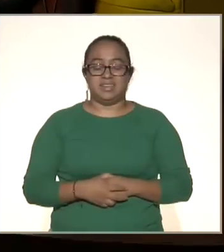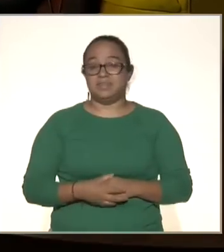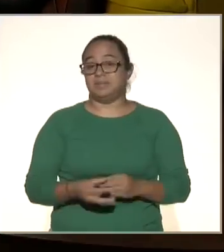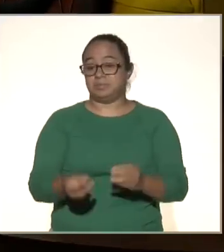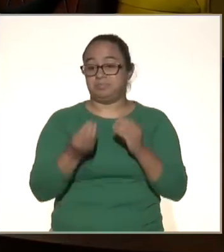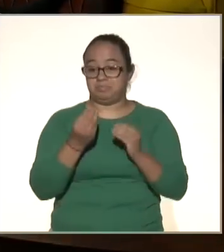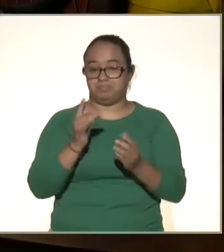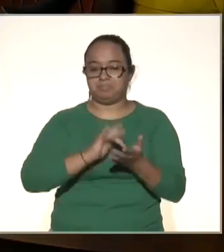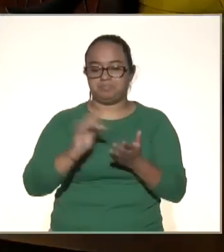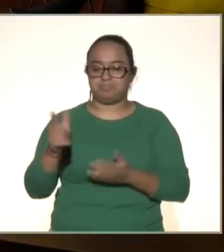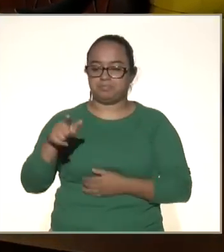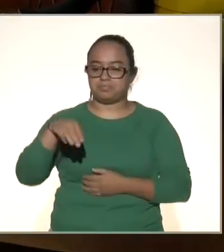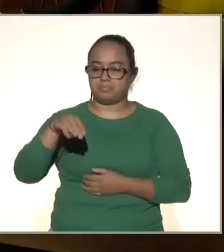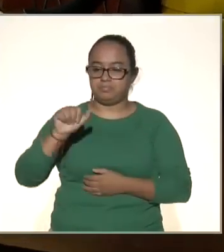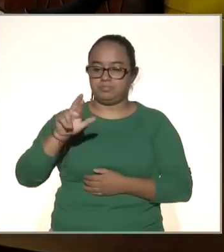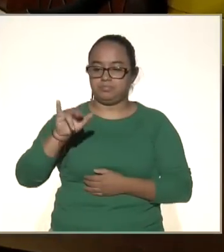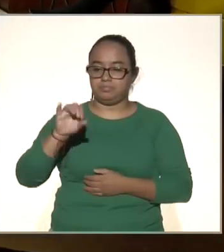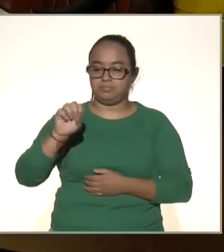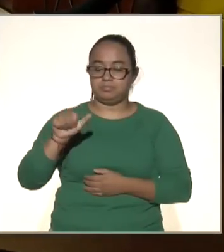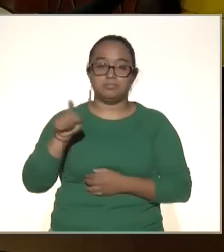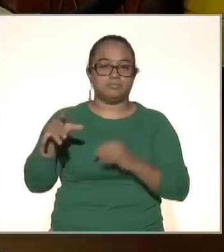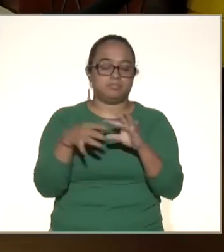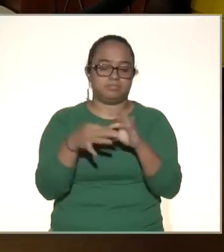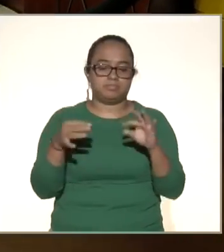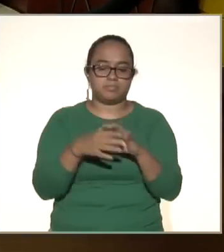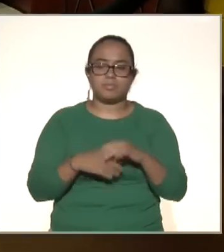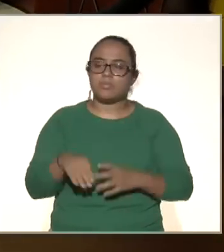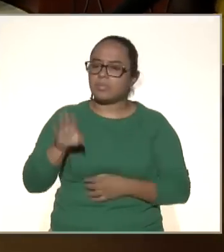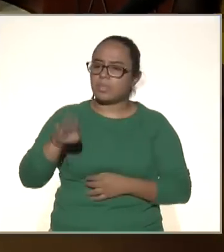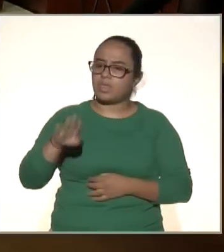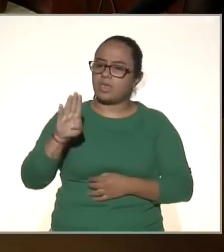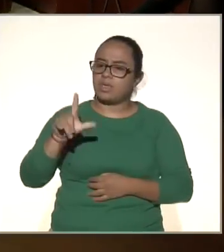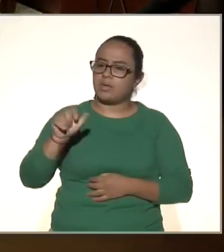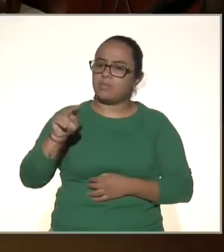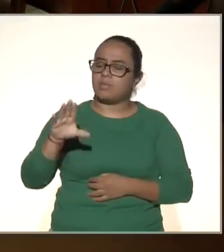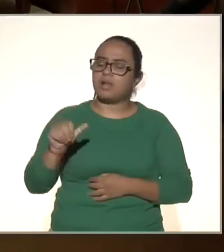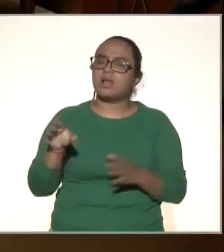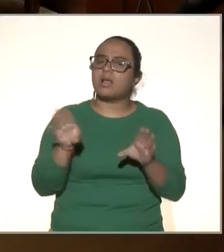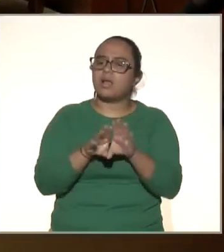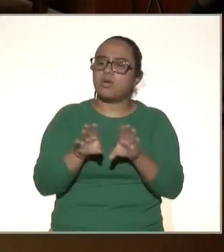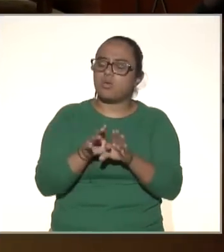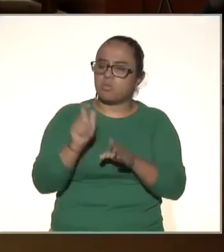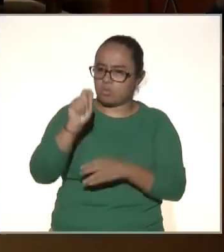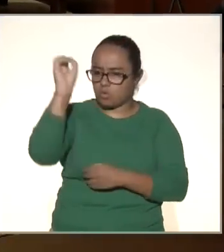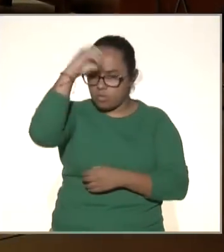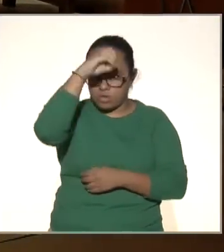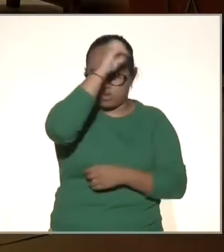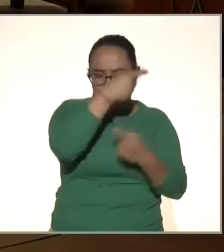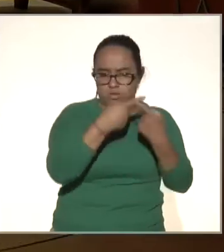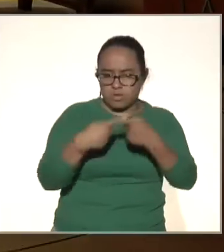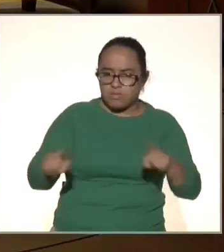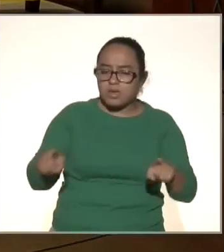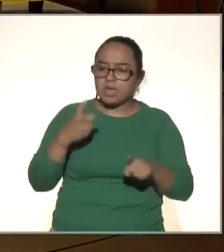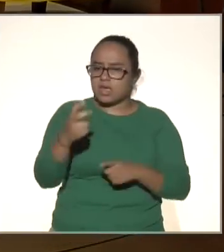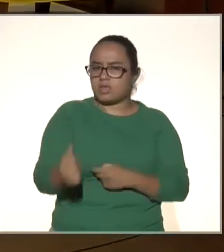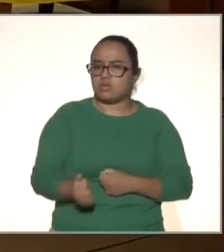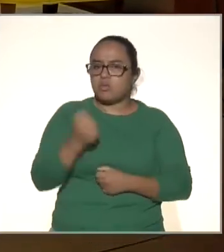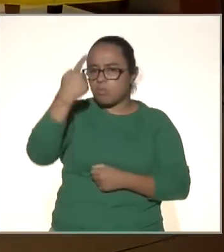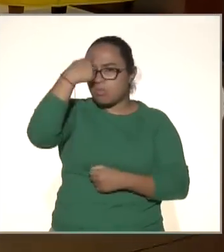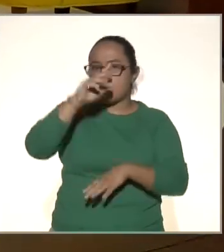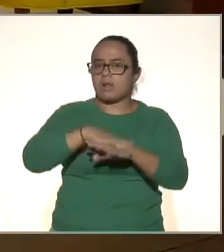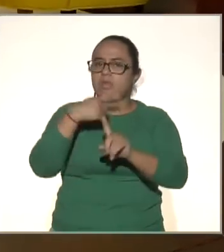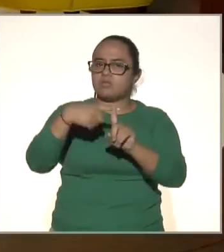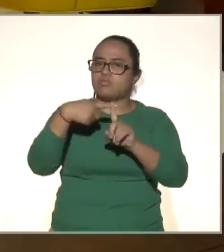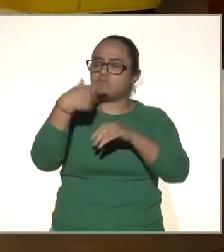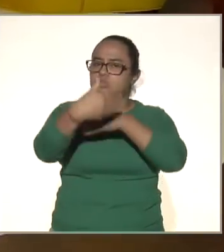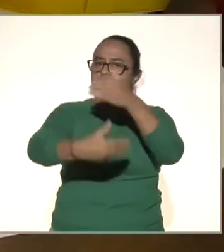Muchas gracias a Marisa por este mensaje. Blanca, ¿cómo tenemos que ver estas diferencias como una oportunidad para el desarrollo y